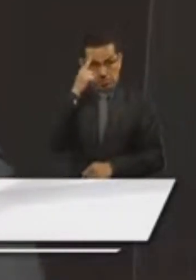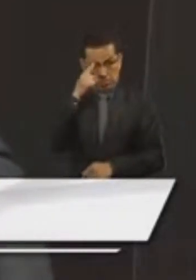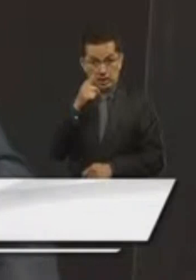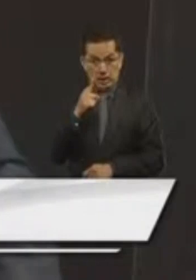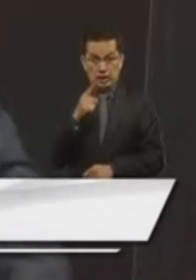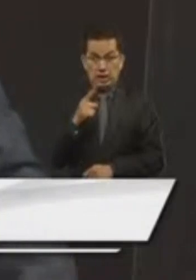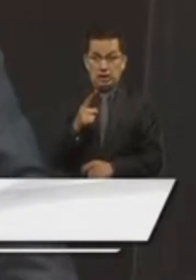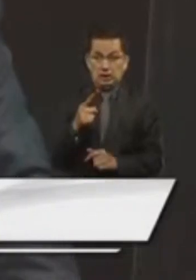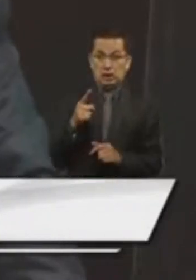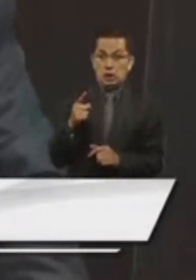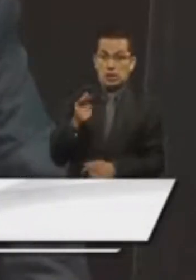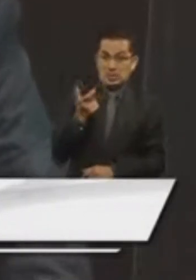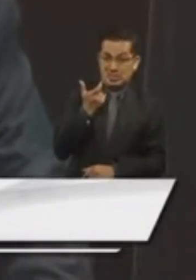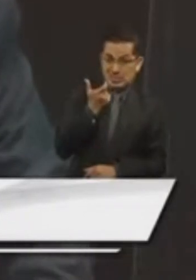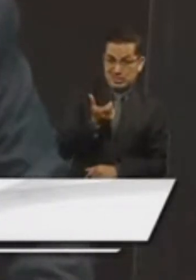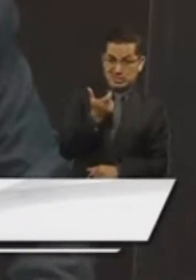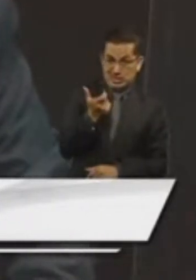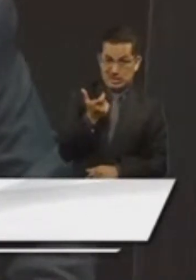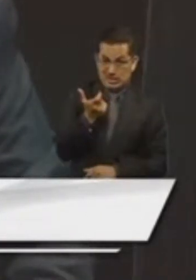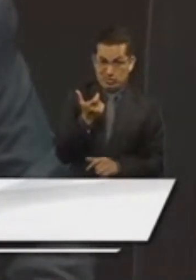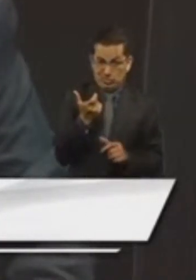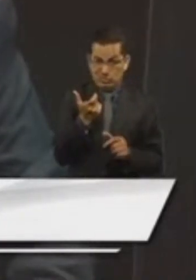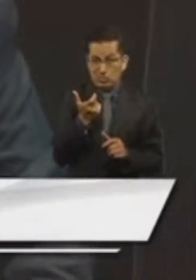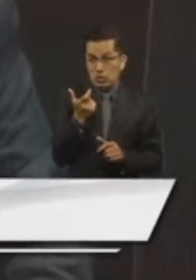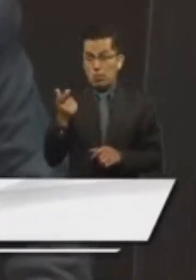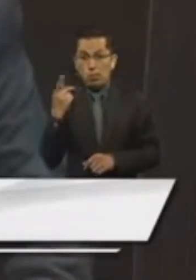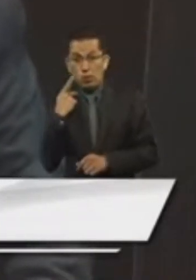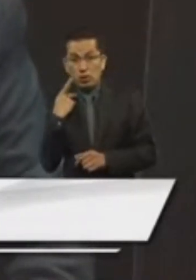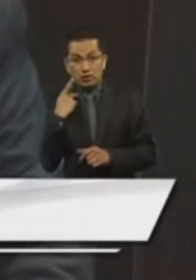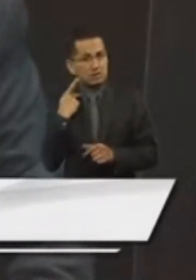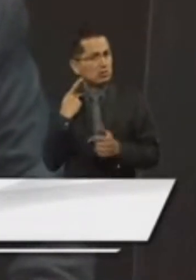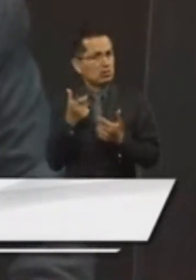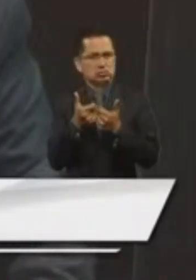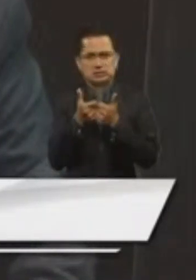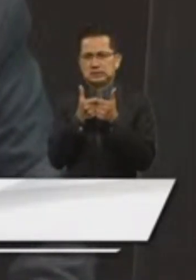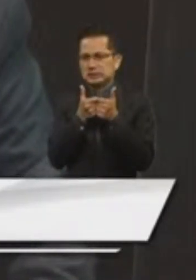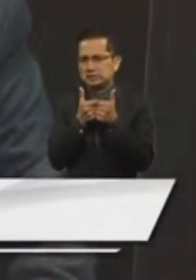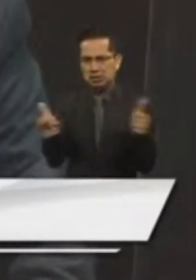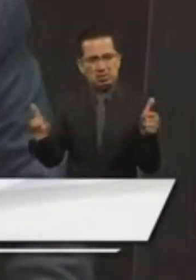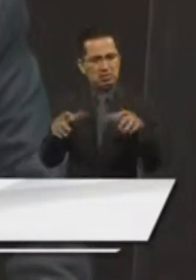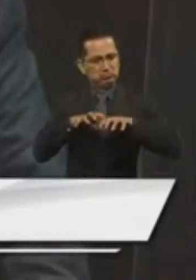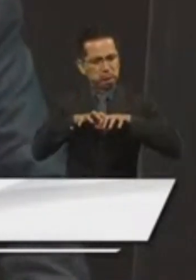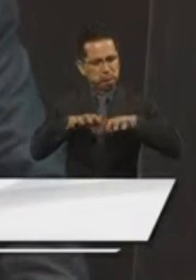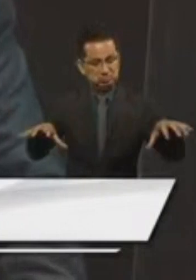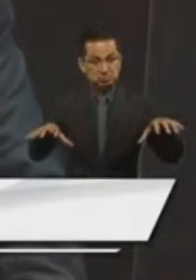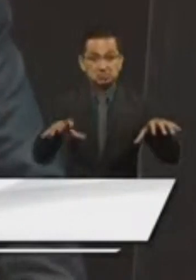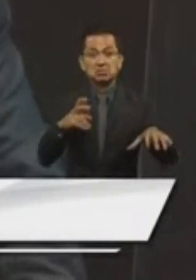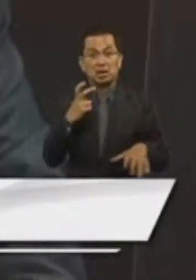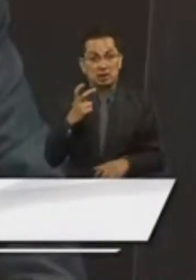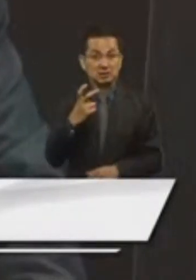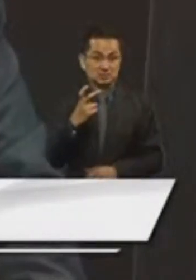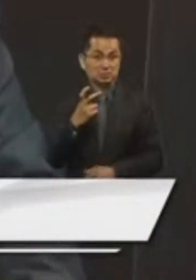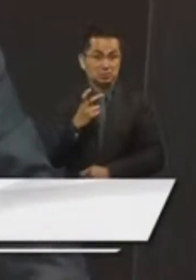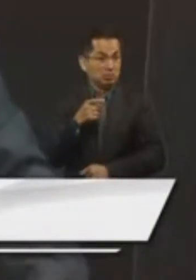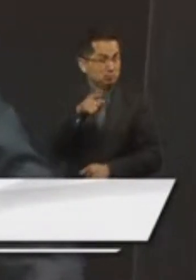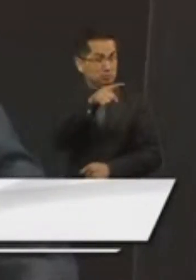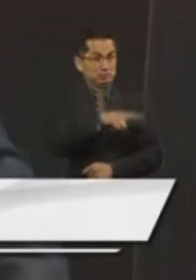económico y del político. Nunca más la